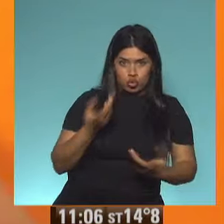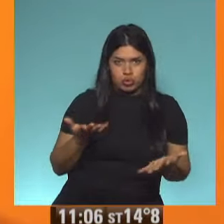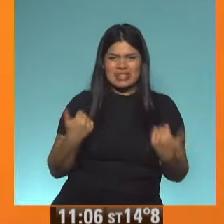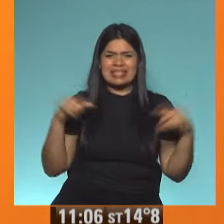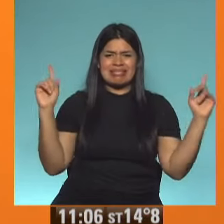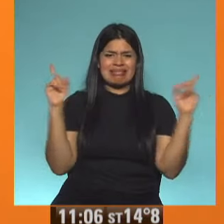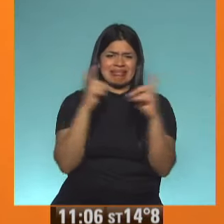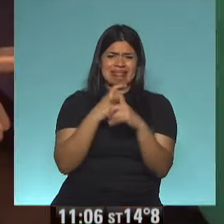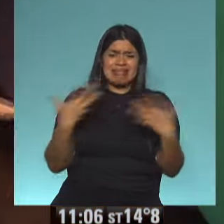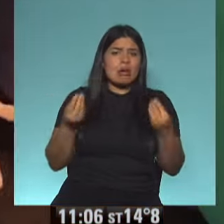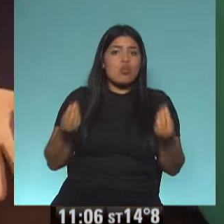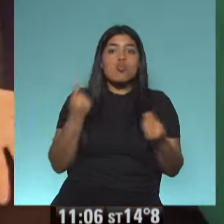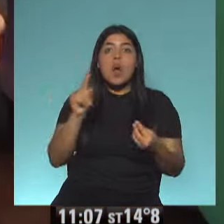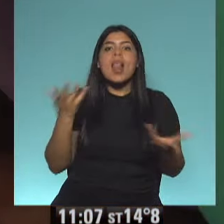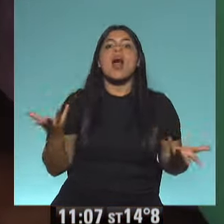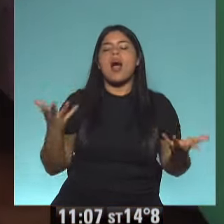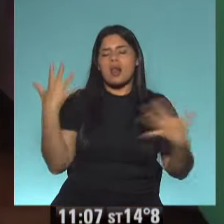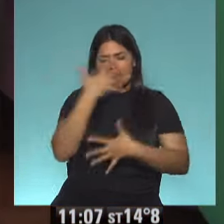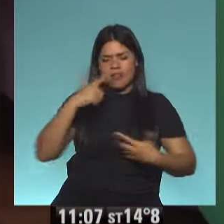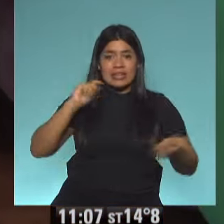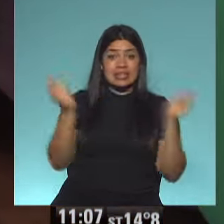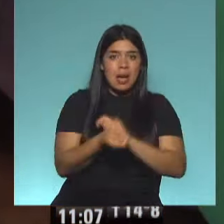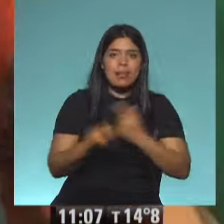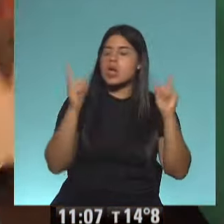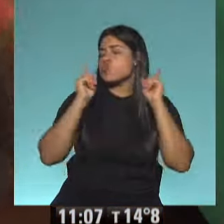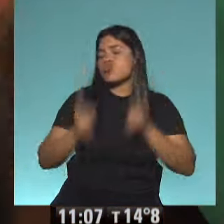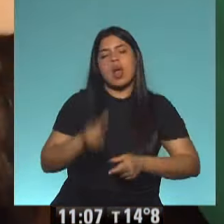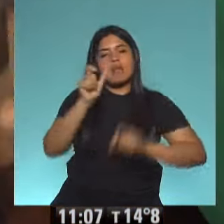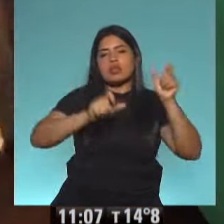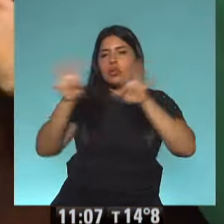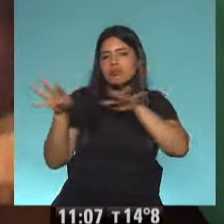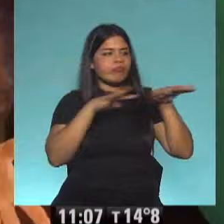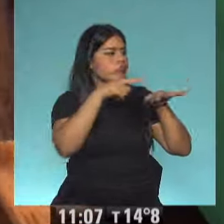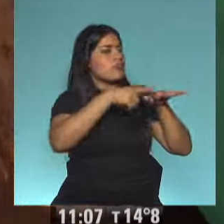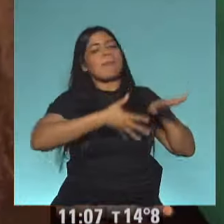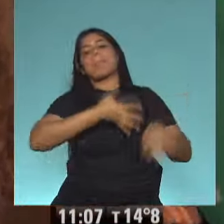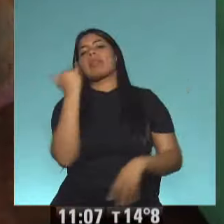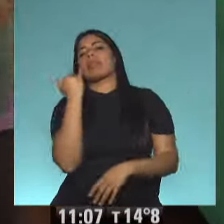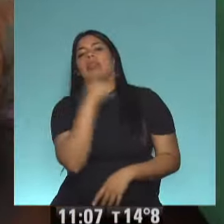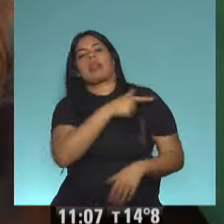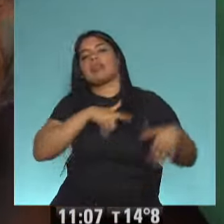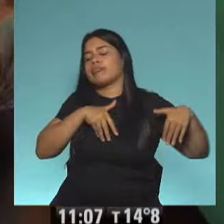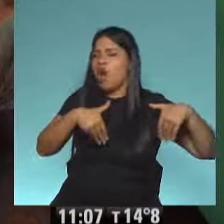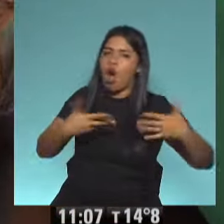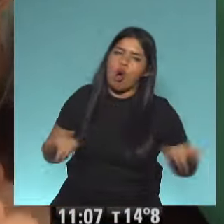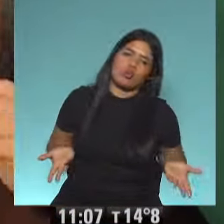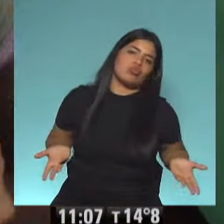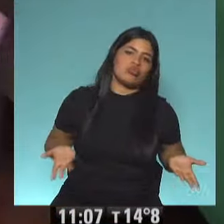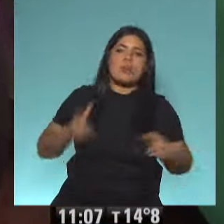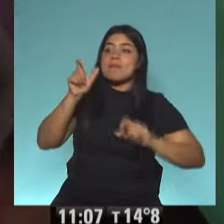que cambie el disfraz, la gente lo reconoce cuando se pone a bailar. La gente